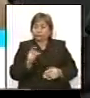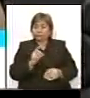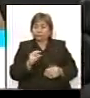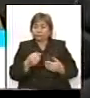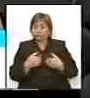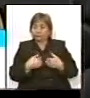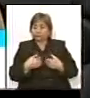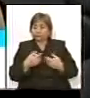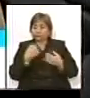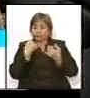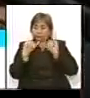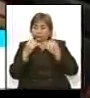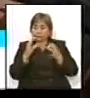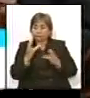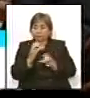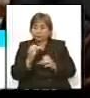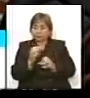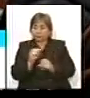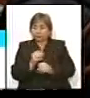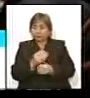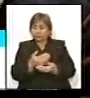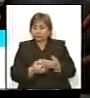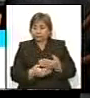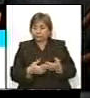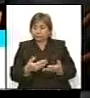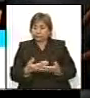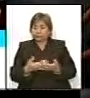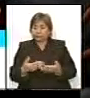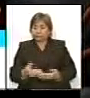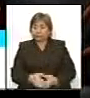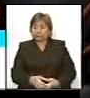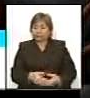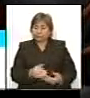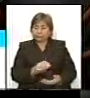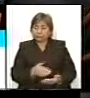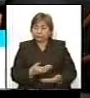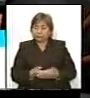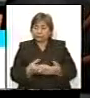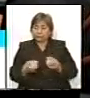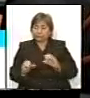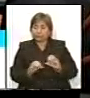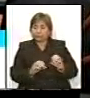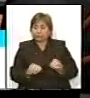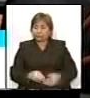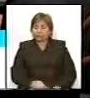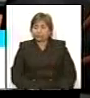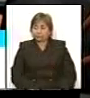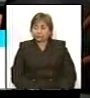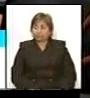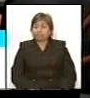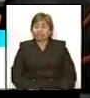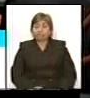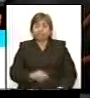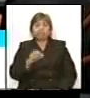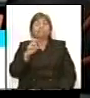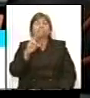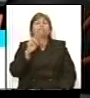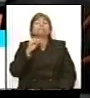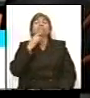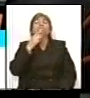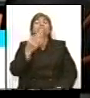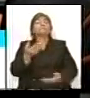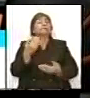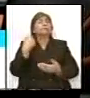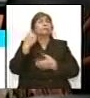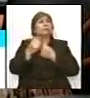presentación, pero voy a tratar de resumir los alcances y el trabajo que hemos venido realizando. Al PRONI se le encargó en el fines